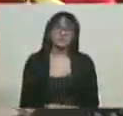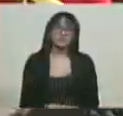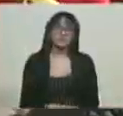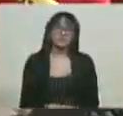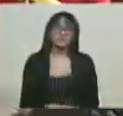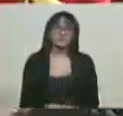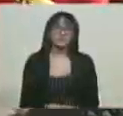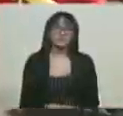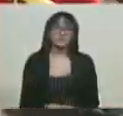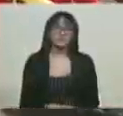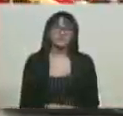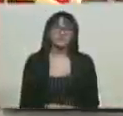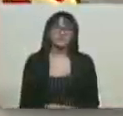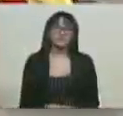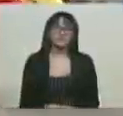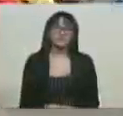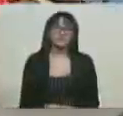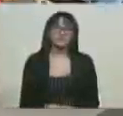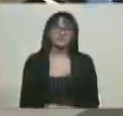Ahora,